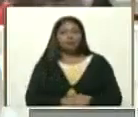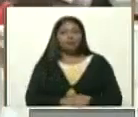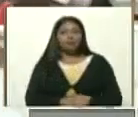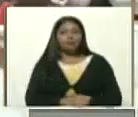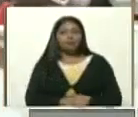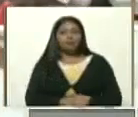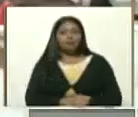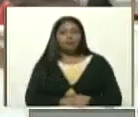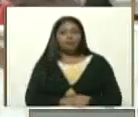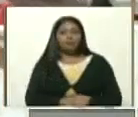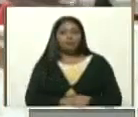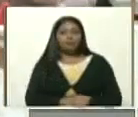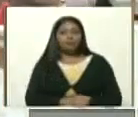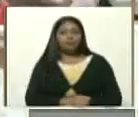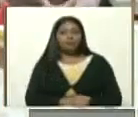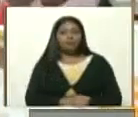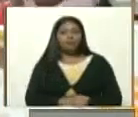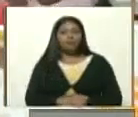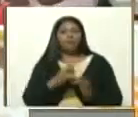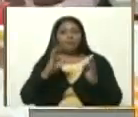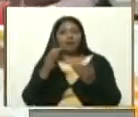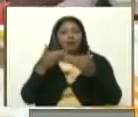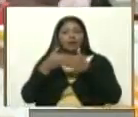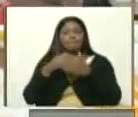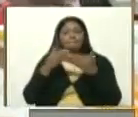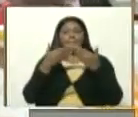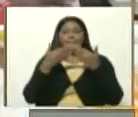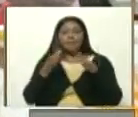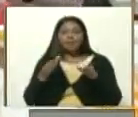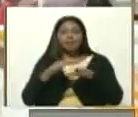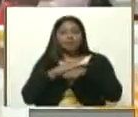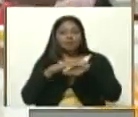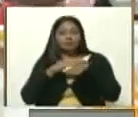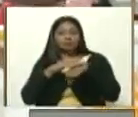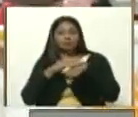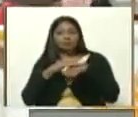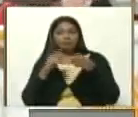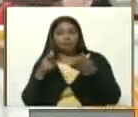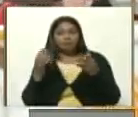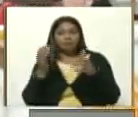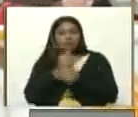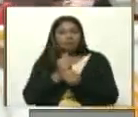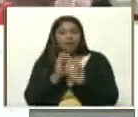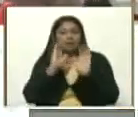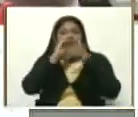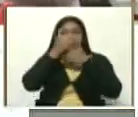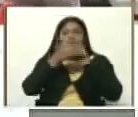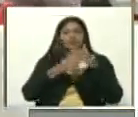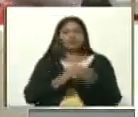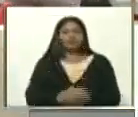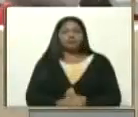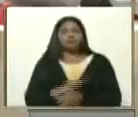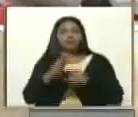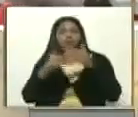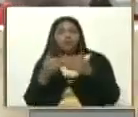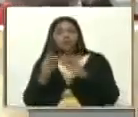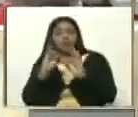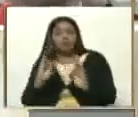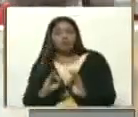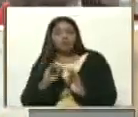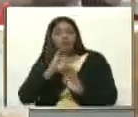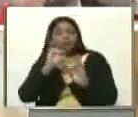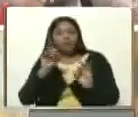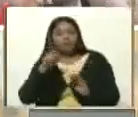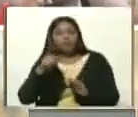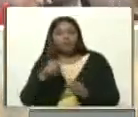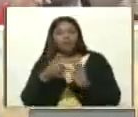en toda esa interín de negar el permiso para abastecer combustible es que ellos le dan chance para secuestrarlo. Lo mismo, Edma, que le